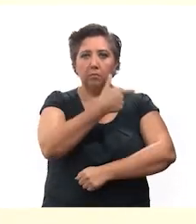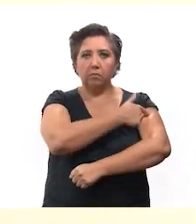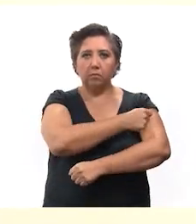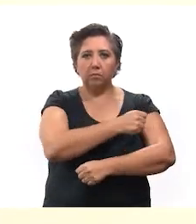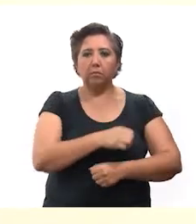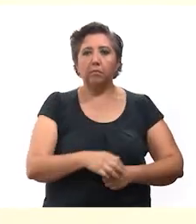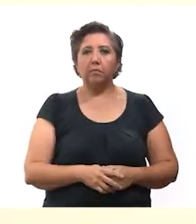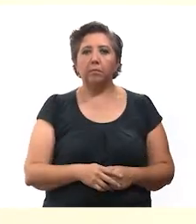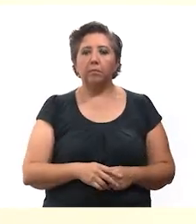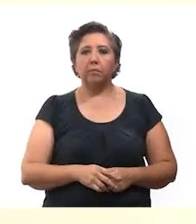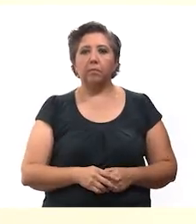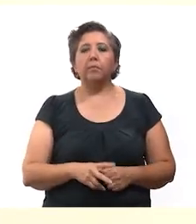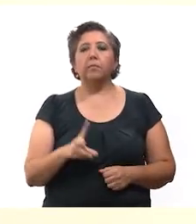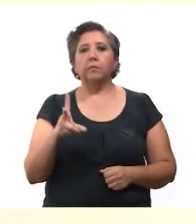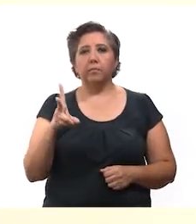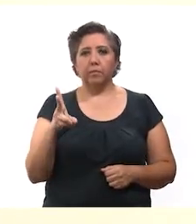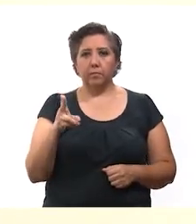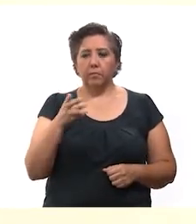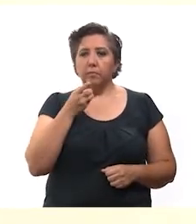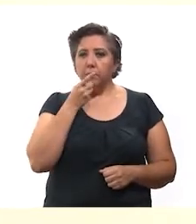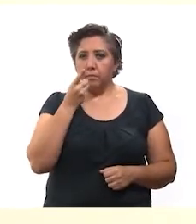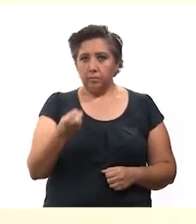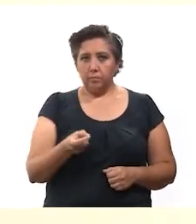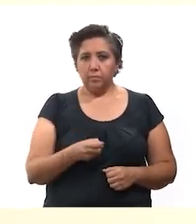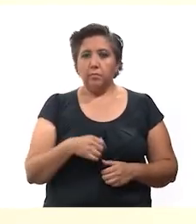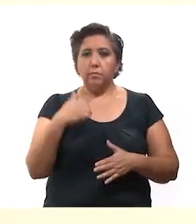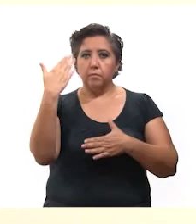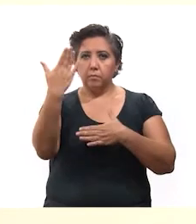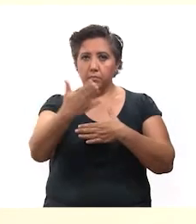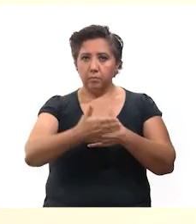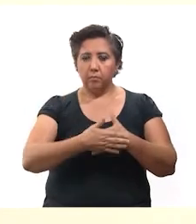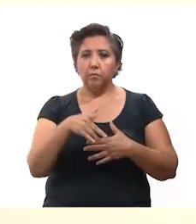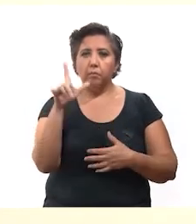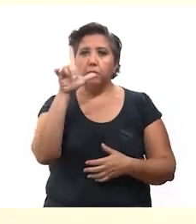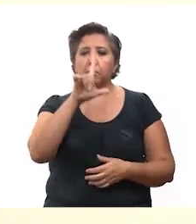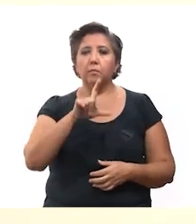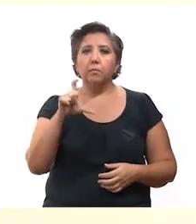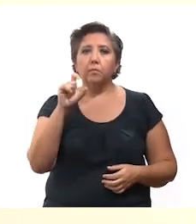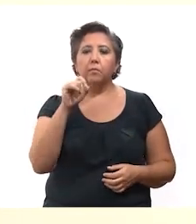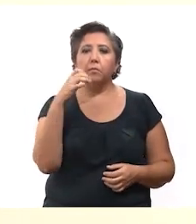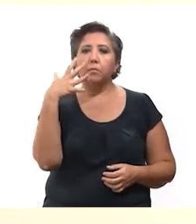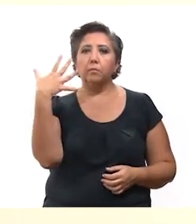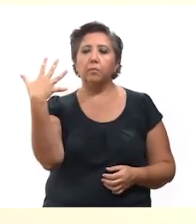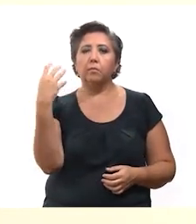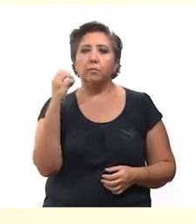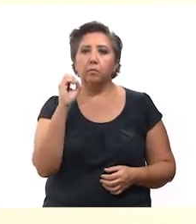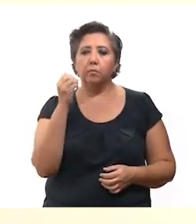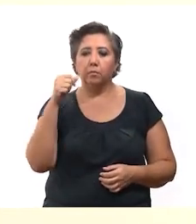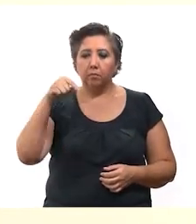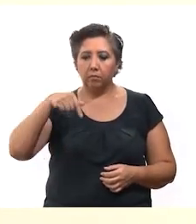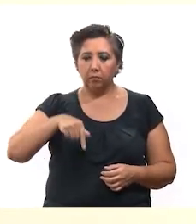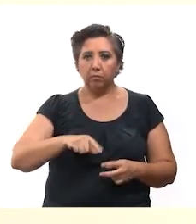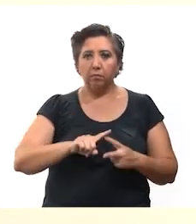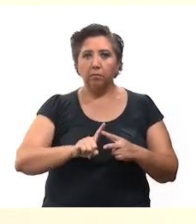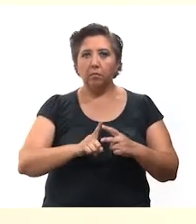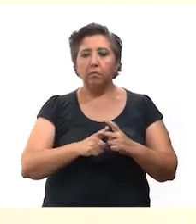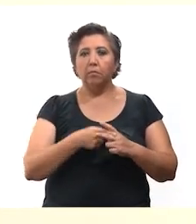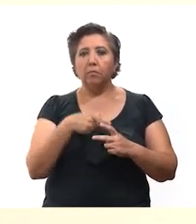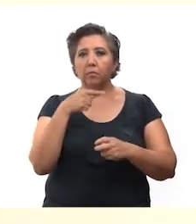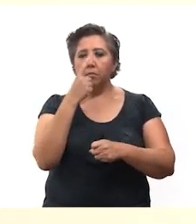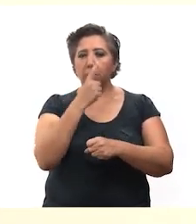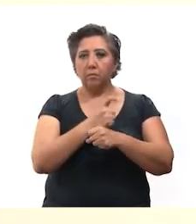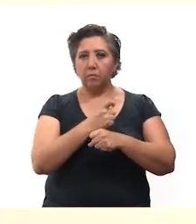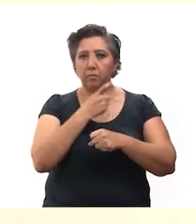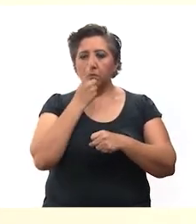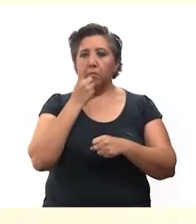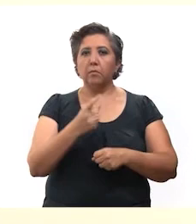ayuntamiento ilucahil jo yetel secretaria del bienestar lea bakunaobjela y en utzaval tunajilop toholal wa hospital